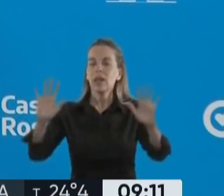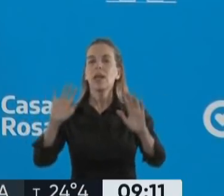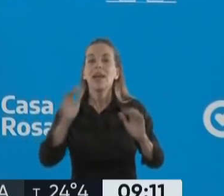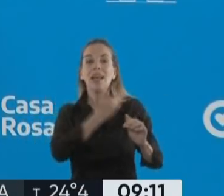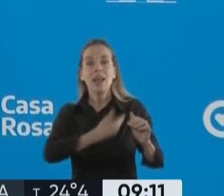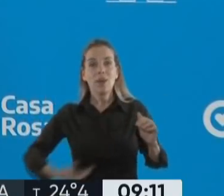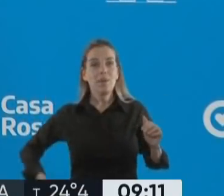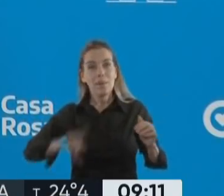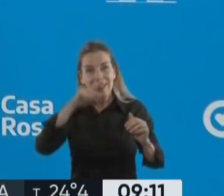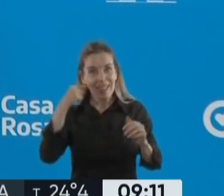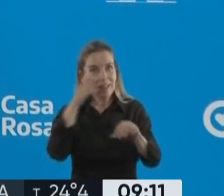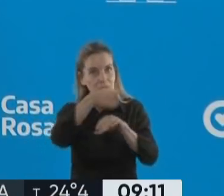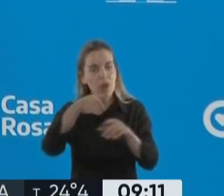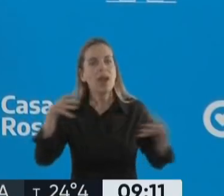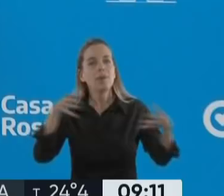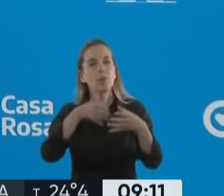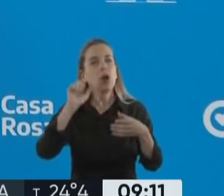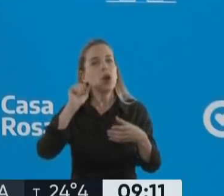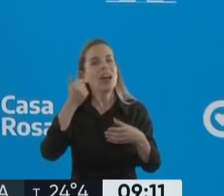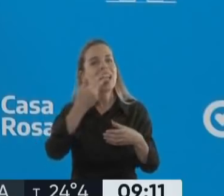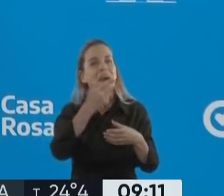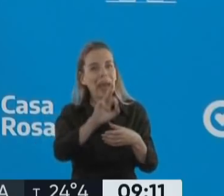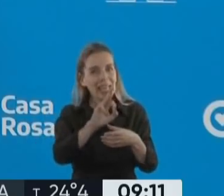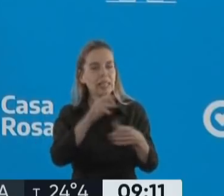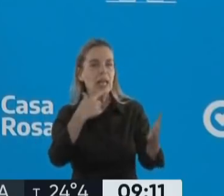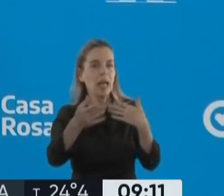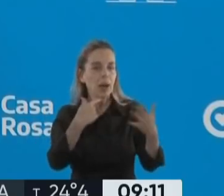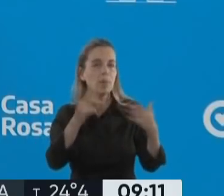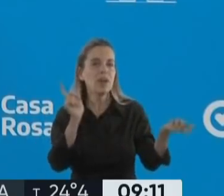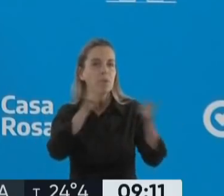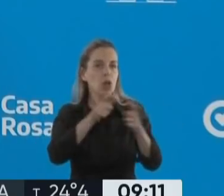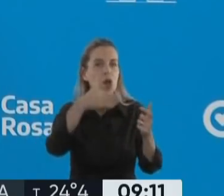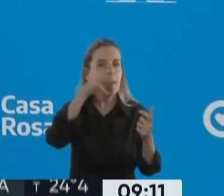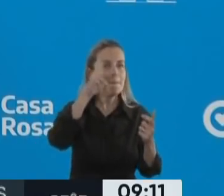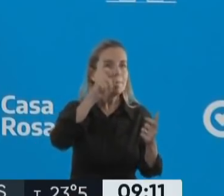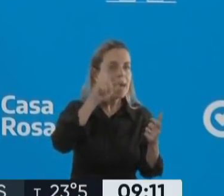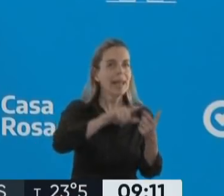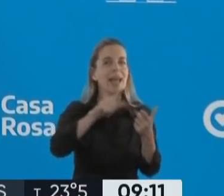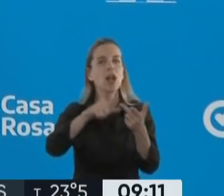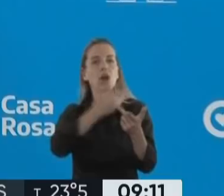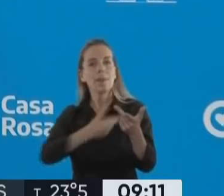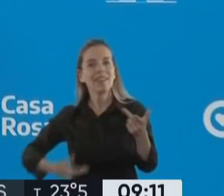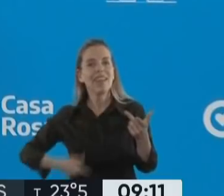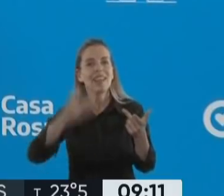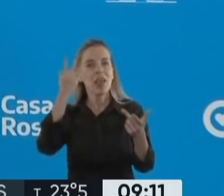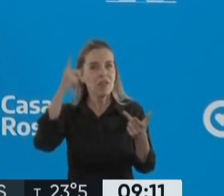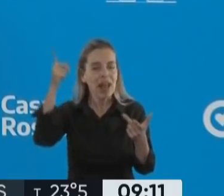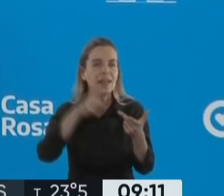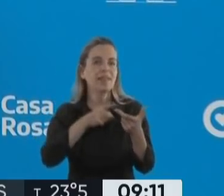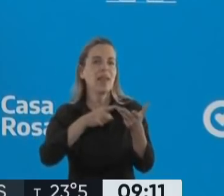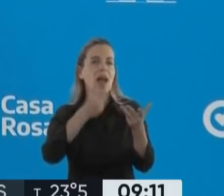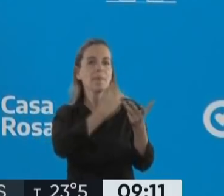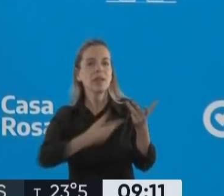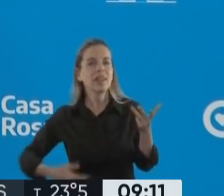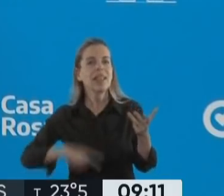llevó adelante reuniones bilaterales, ustedes saben, con Merkel, con Macron, con el presidente de España, muchas reuniones muy